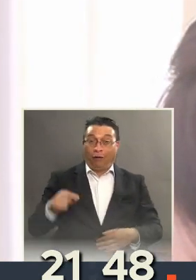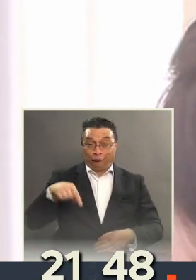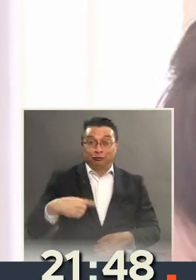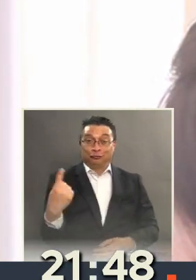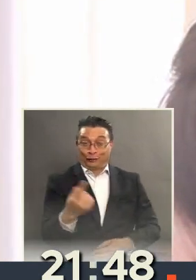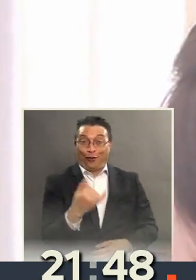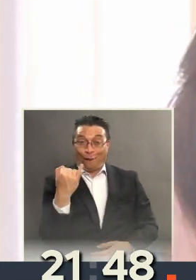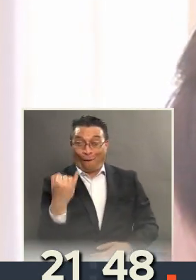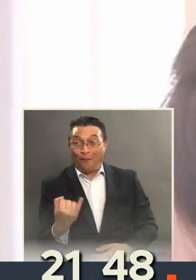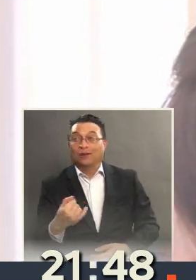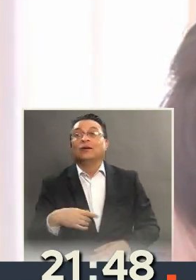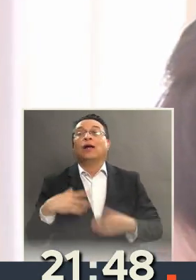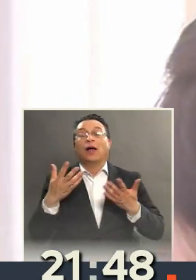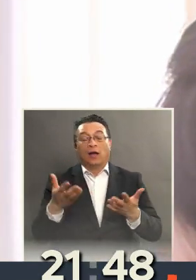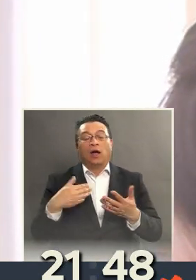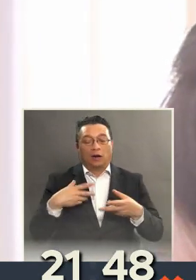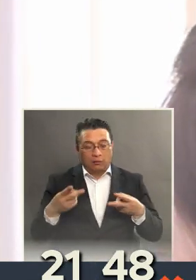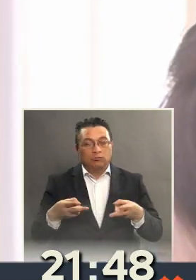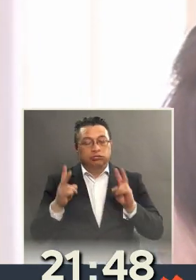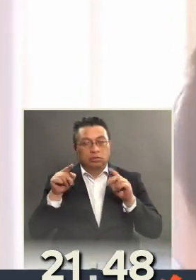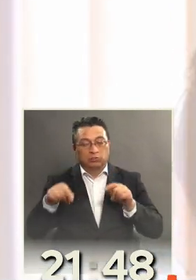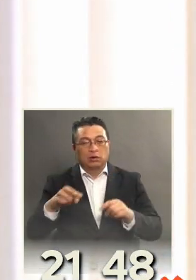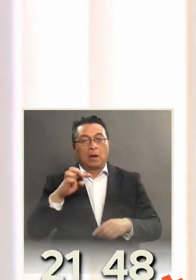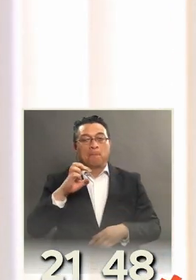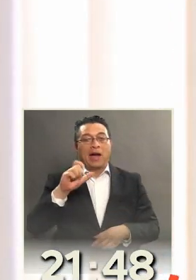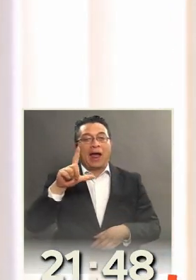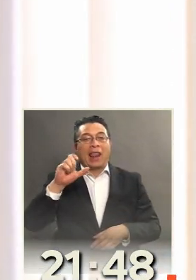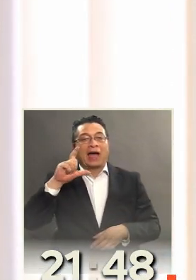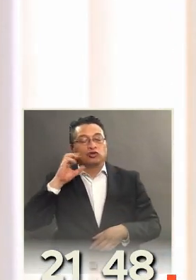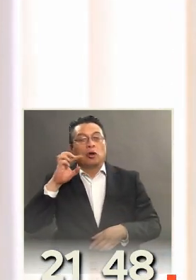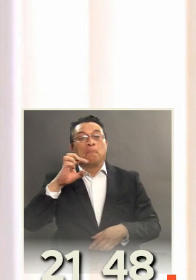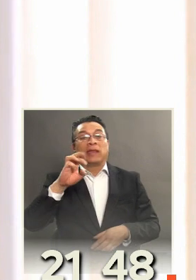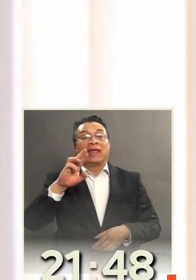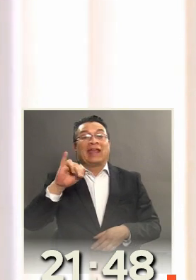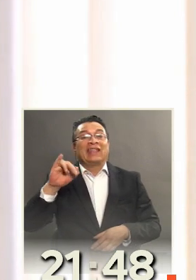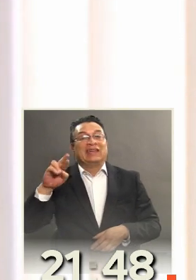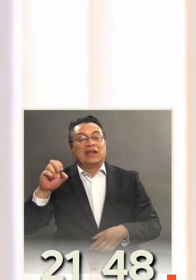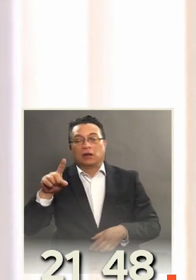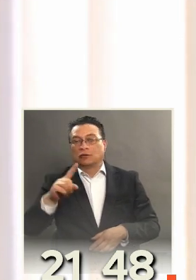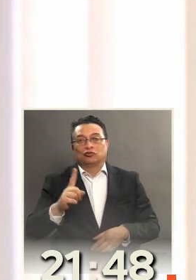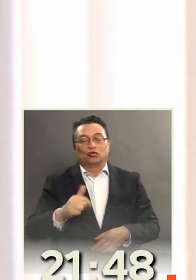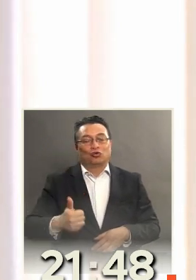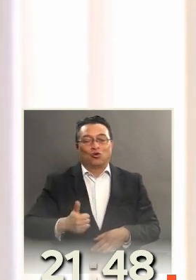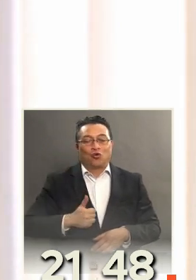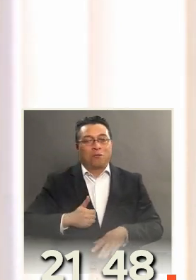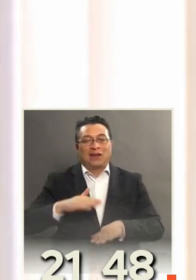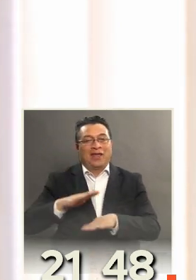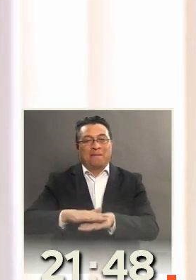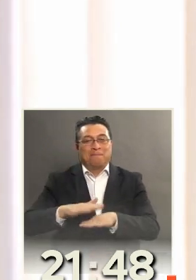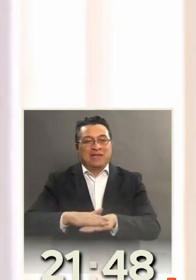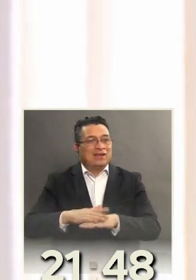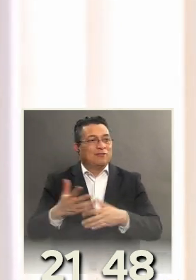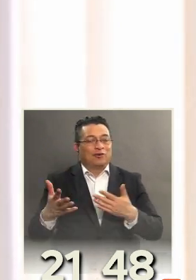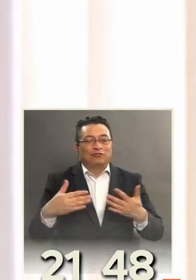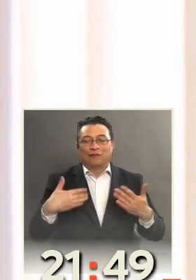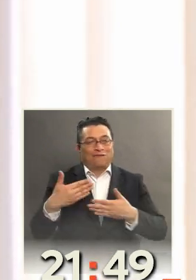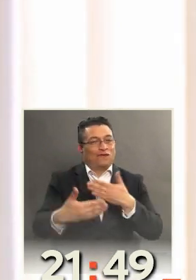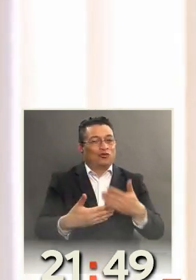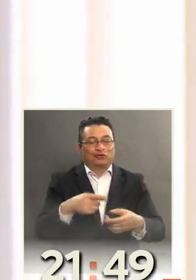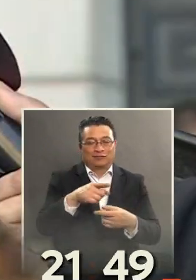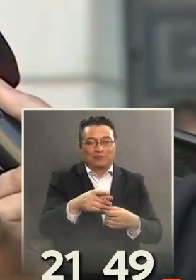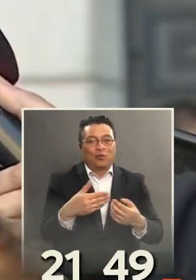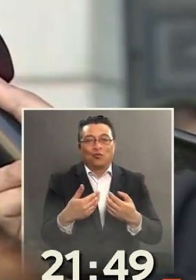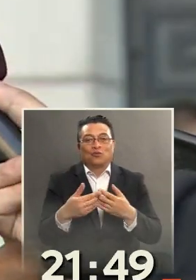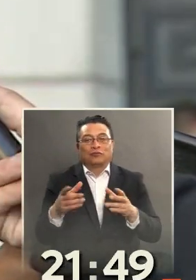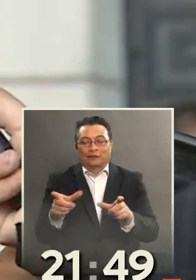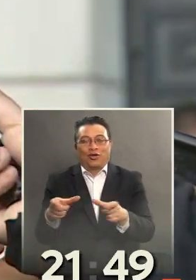íbamos a tener a disposición nuestra el Palacio Pereira. No cumple los estándares mínimos de funcionamiento para cualquier